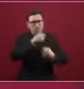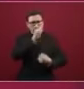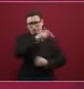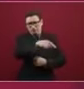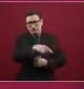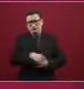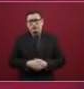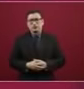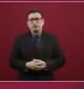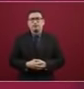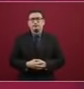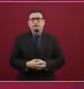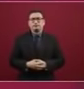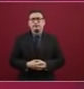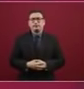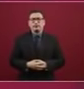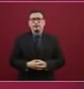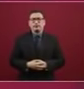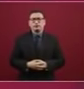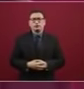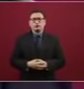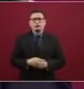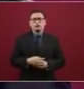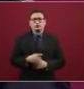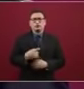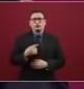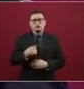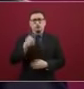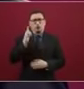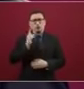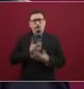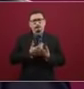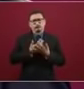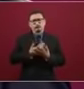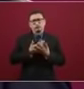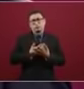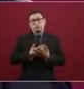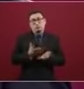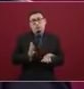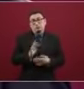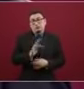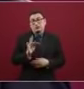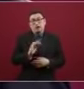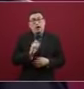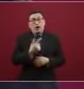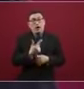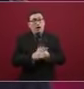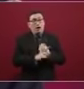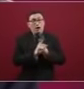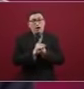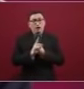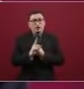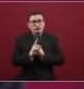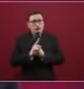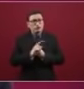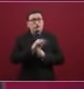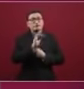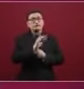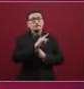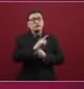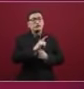y yo espero que si existe el problema de la